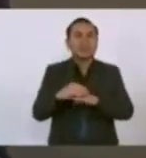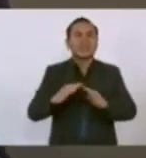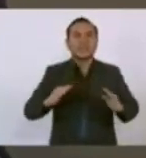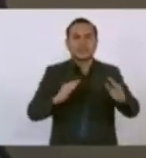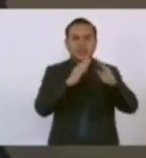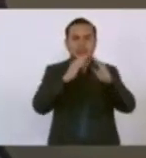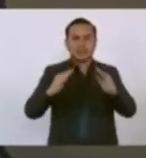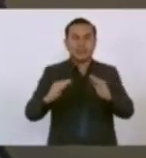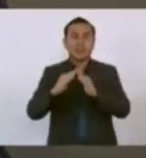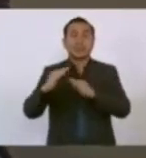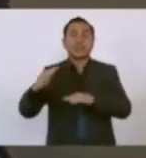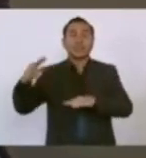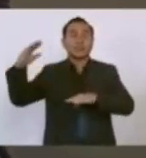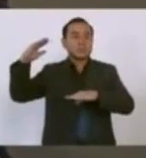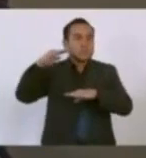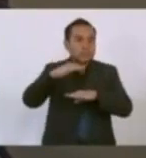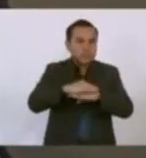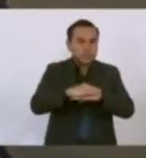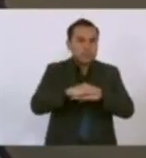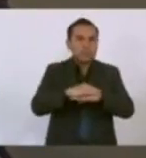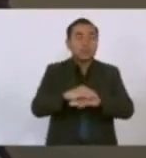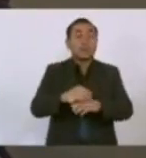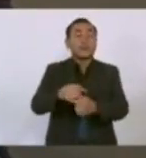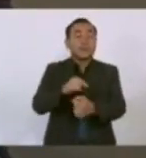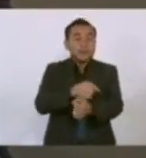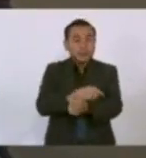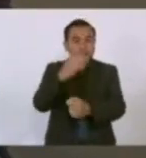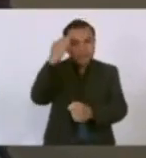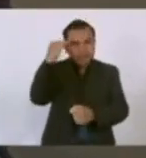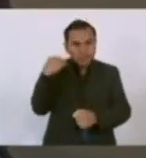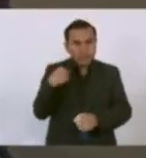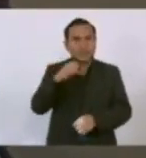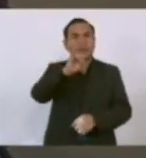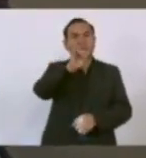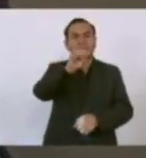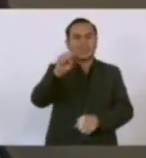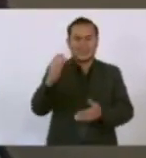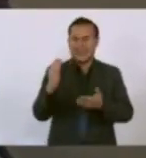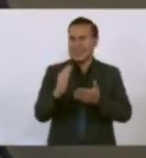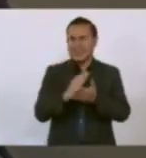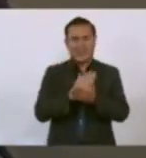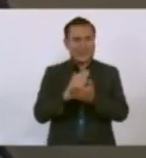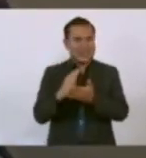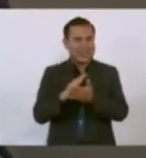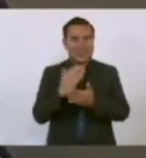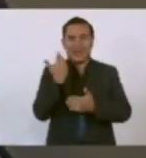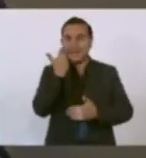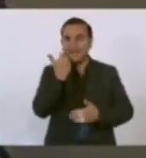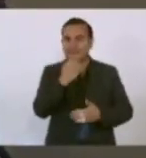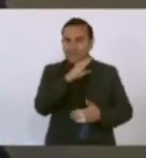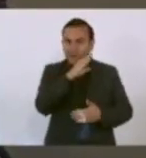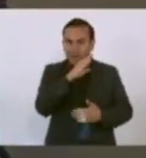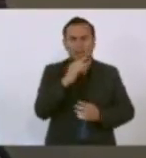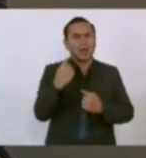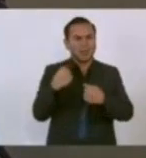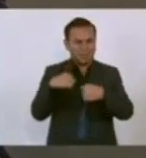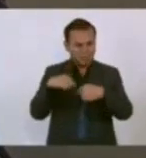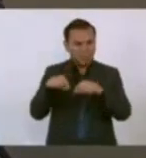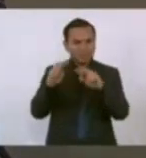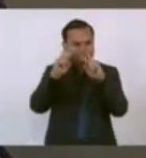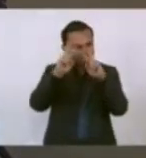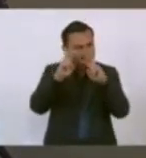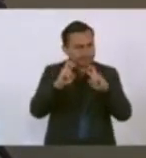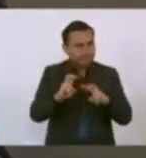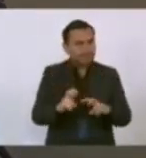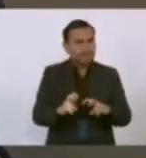aeropuerto, en el Seguro Social, en el Hospital de la Mujer. Todo eso es falso. No ha habido ni un solo caso confirmado de COVID-19 y sí se le ha hecho, porque